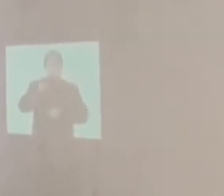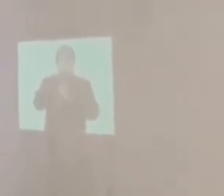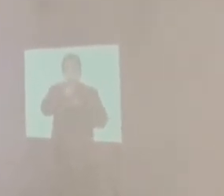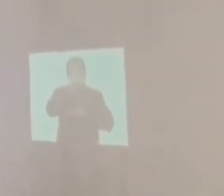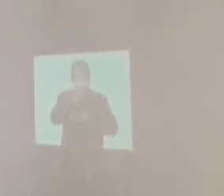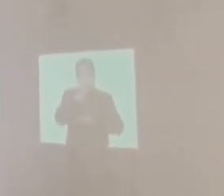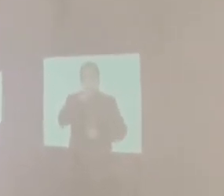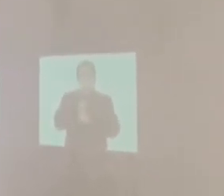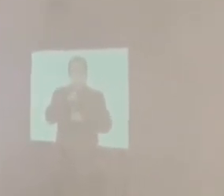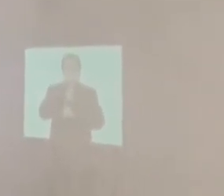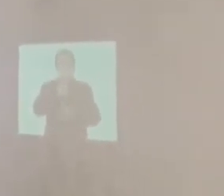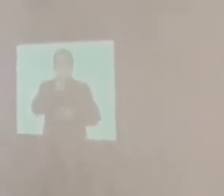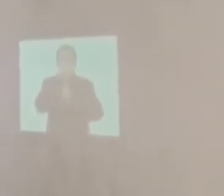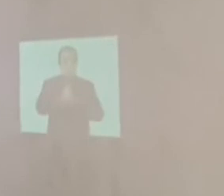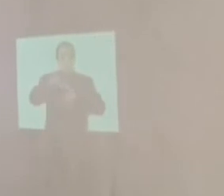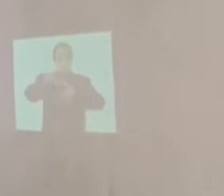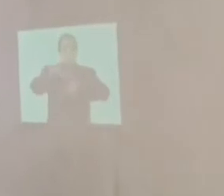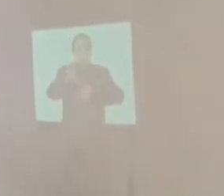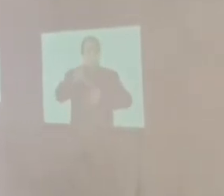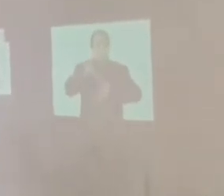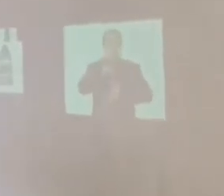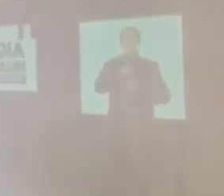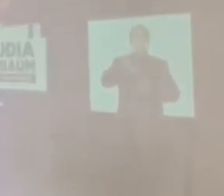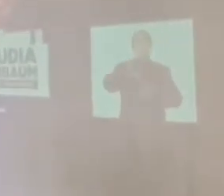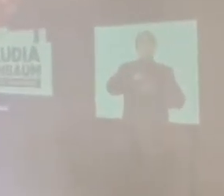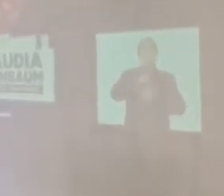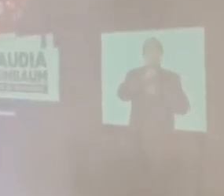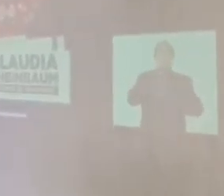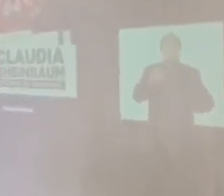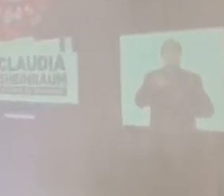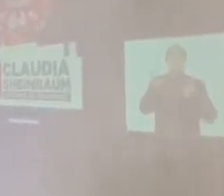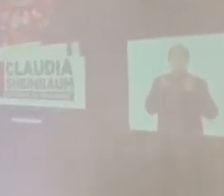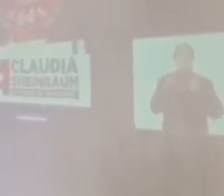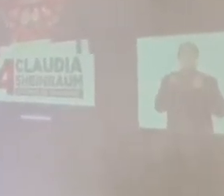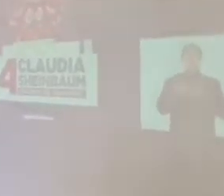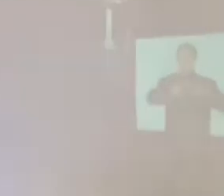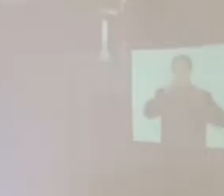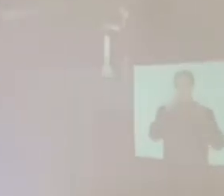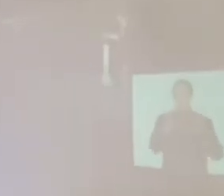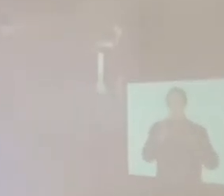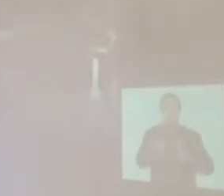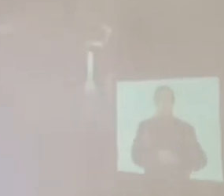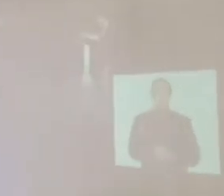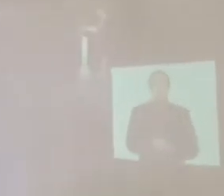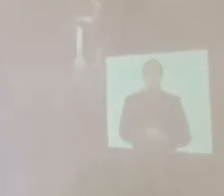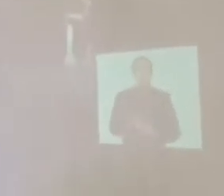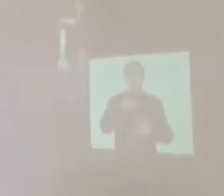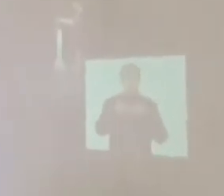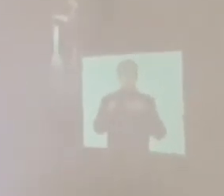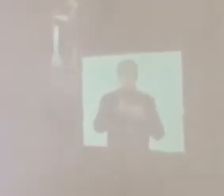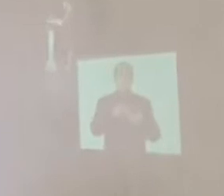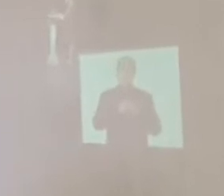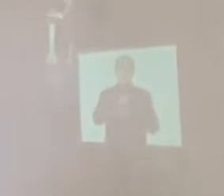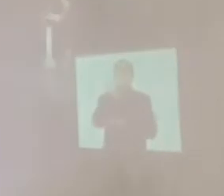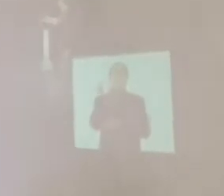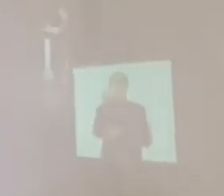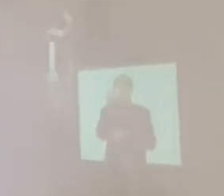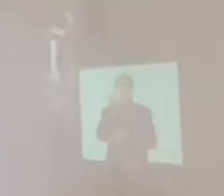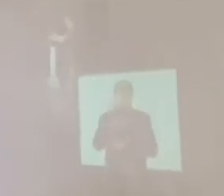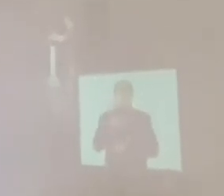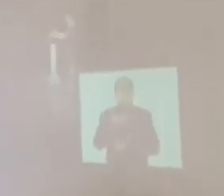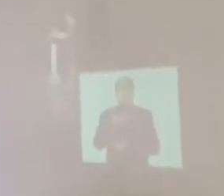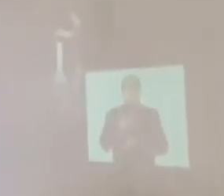de América Latina en tener un centro de datos con esta certificación y calidad. En cuanto a innovación tecnológica,